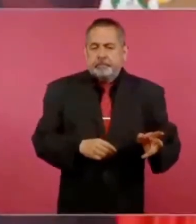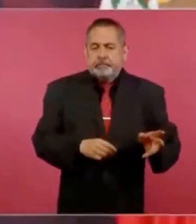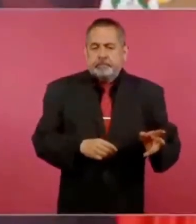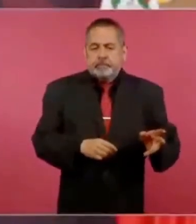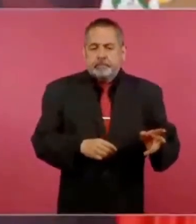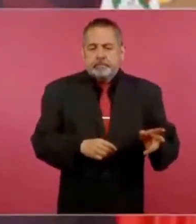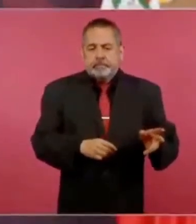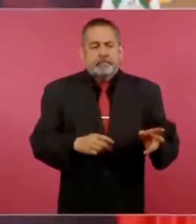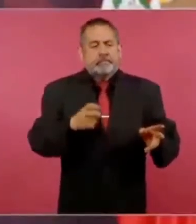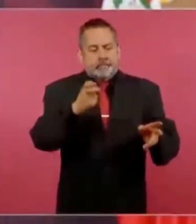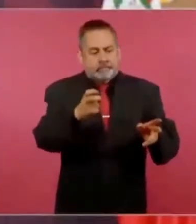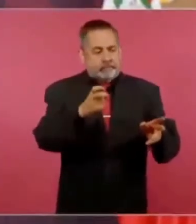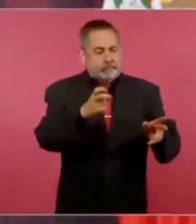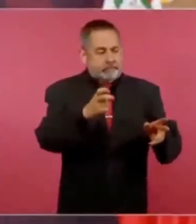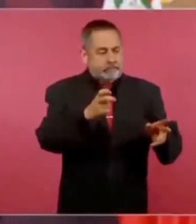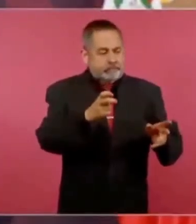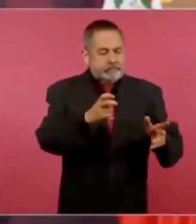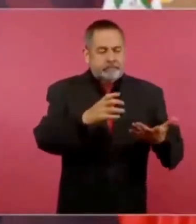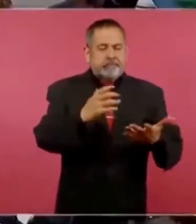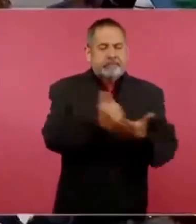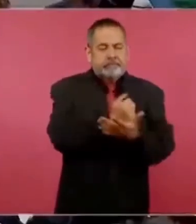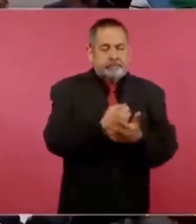Y así se consumó el fraude.